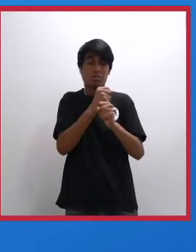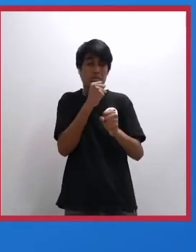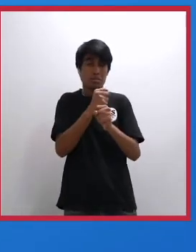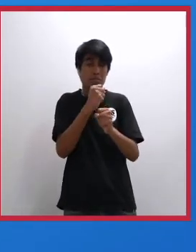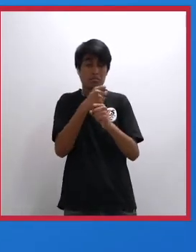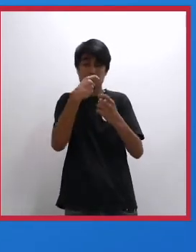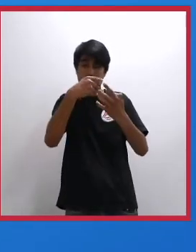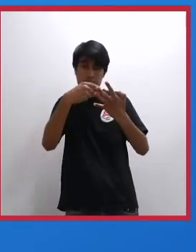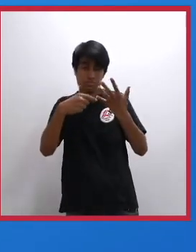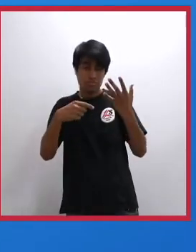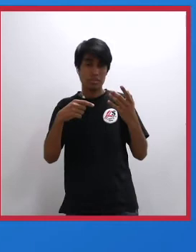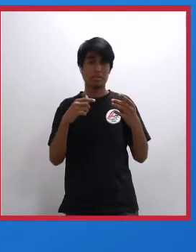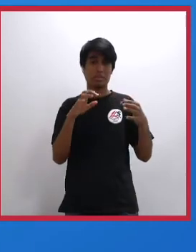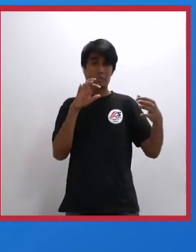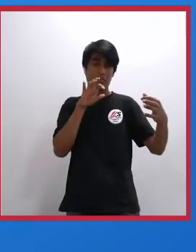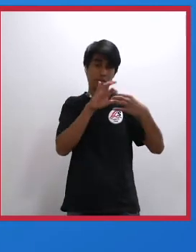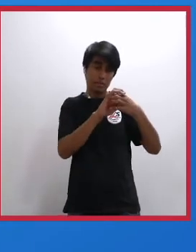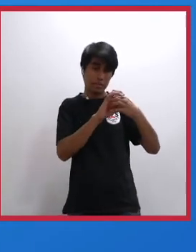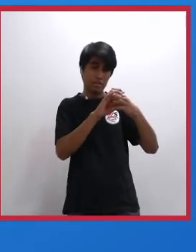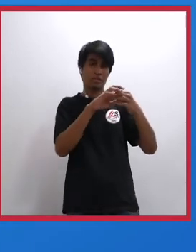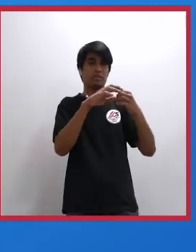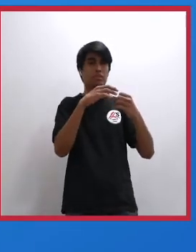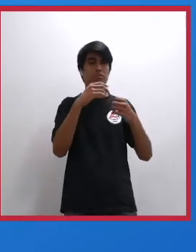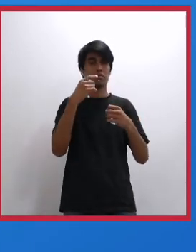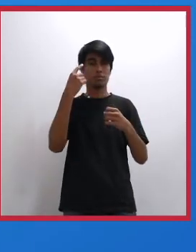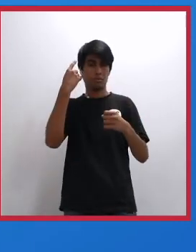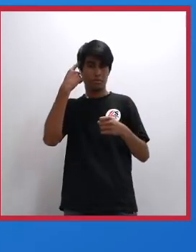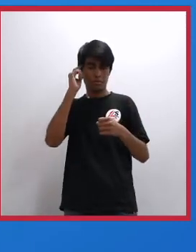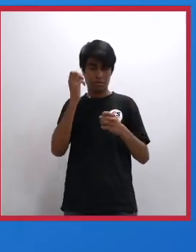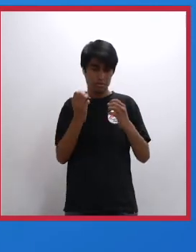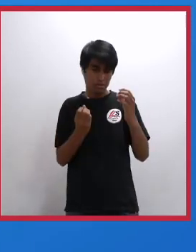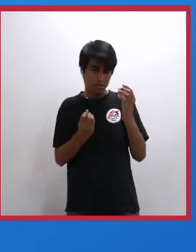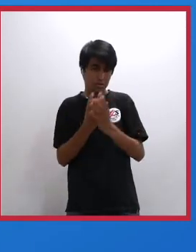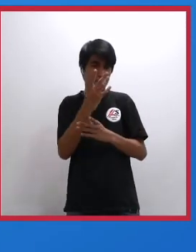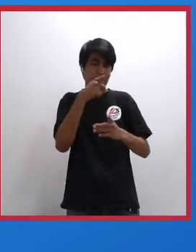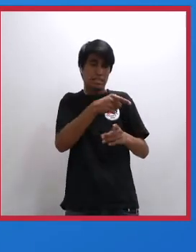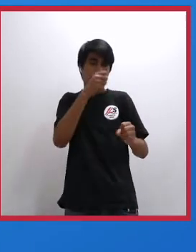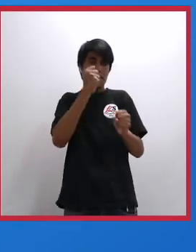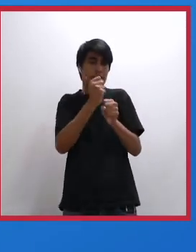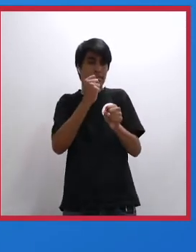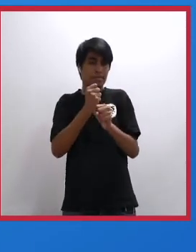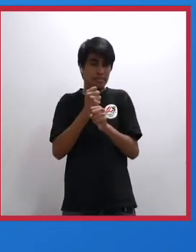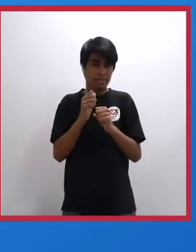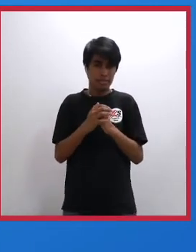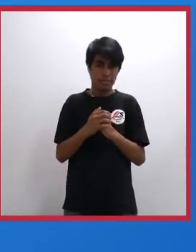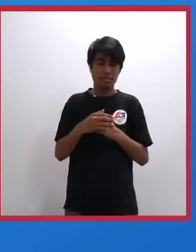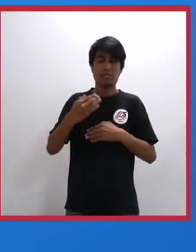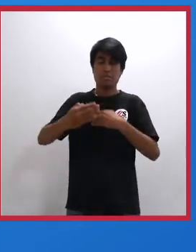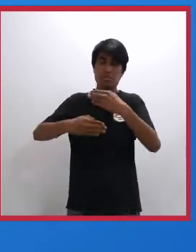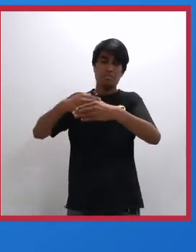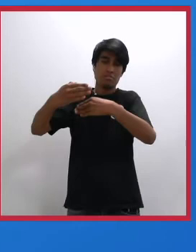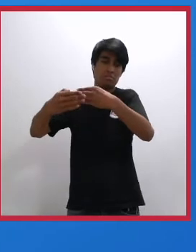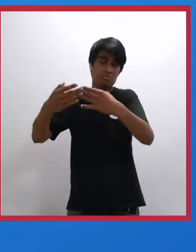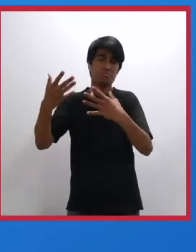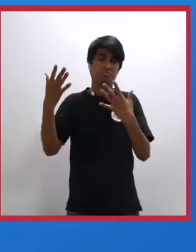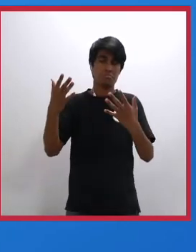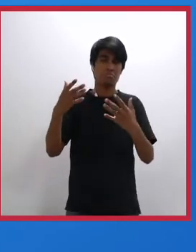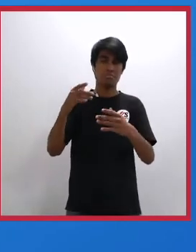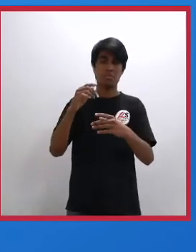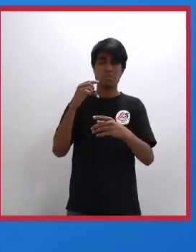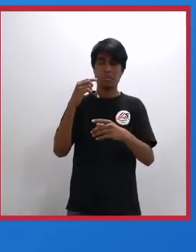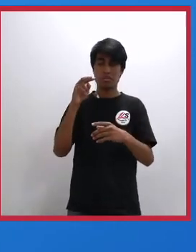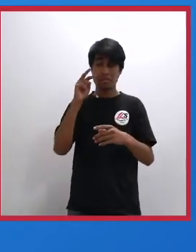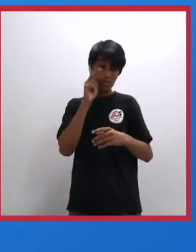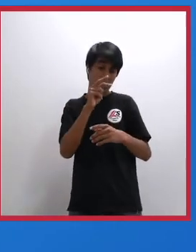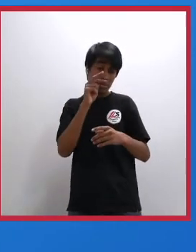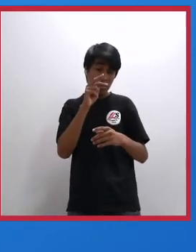y cuál es la cadena de mando establecida para ese trabajo. Y luego se indica